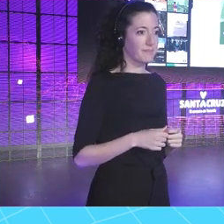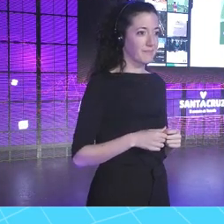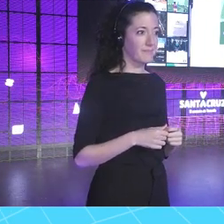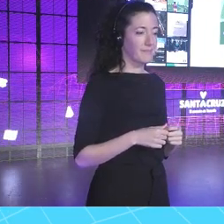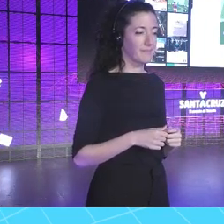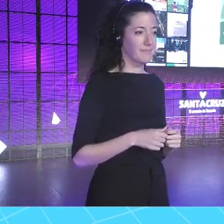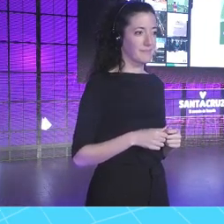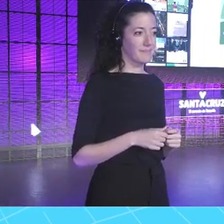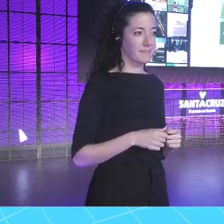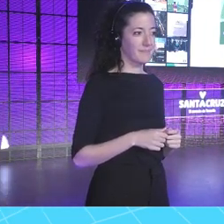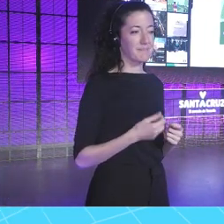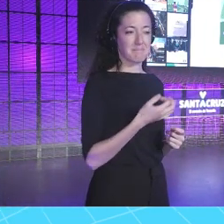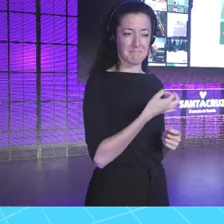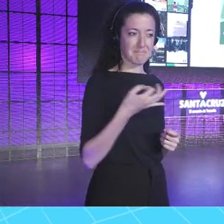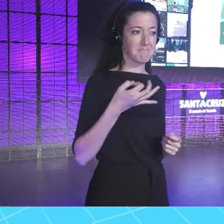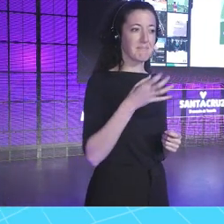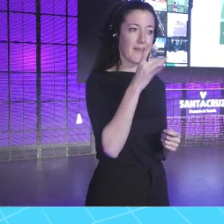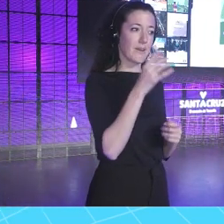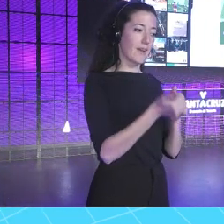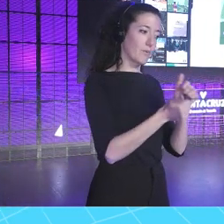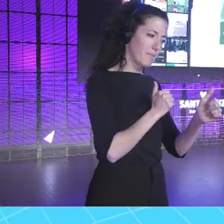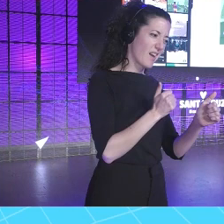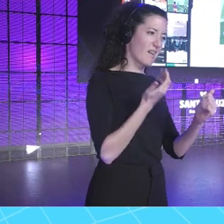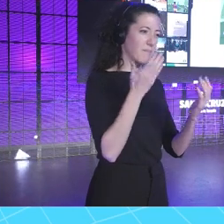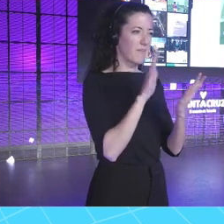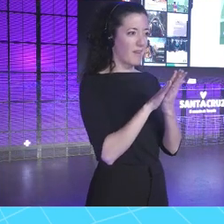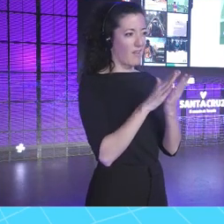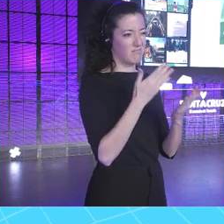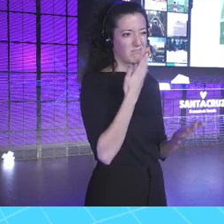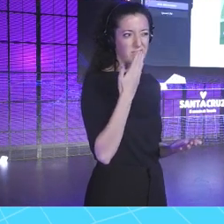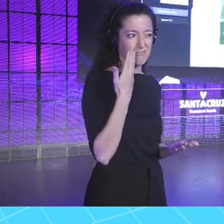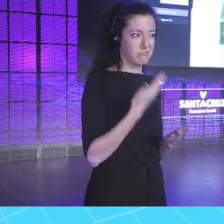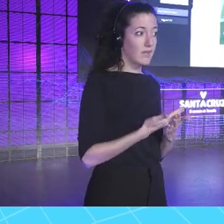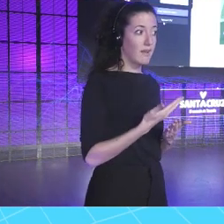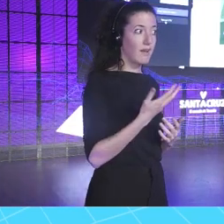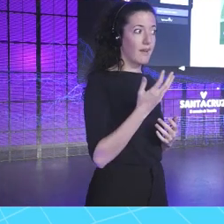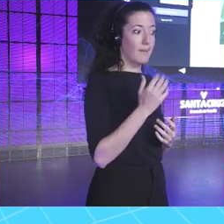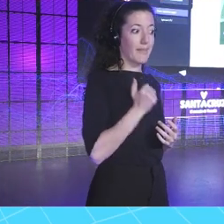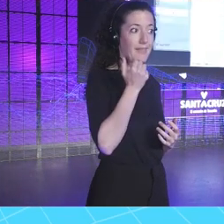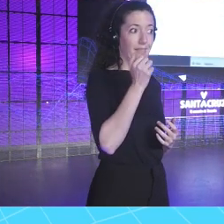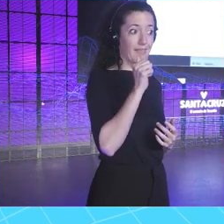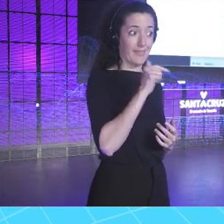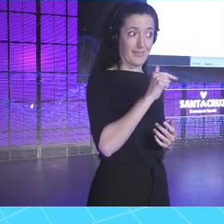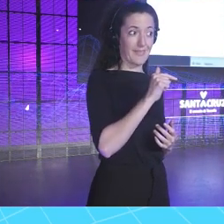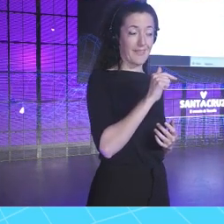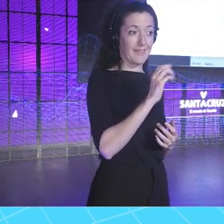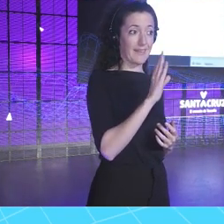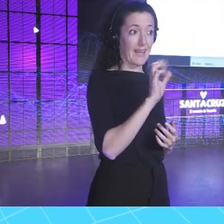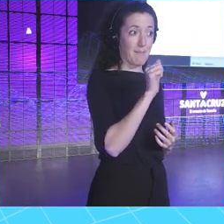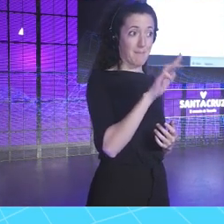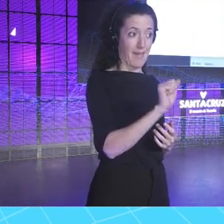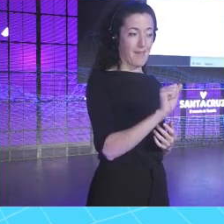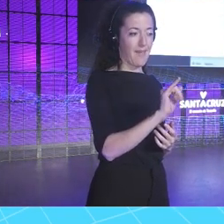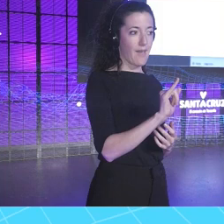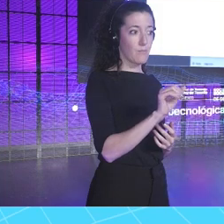Duck en perfecto y ahora tendría que poner copiar pegar qué rollo No qué tal si resulta que hay un botón en canva que nos permite hacerlo automáticamente